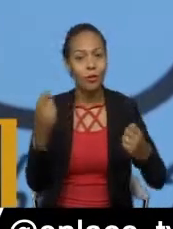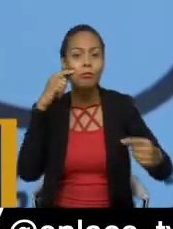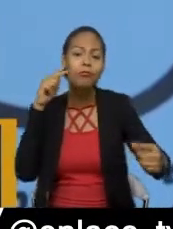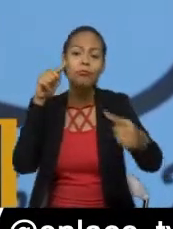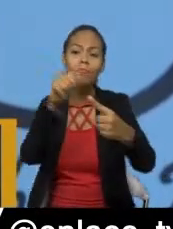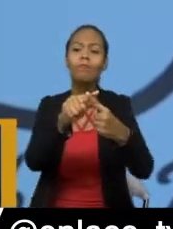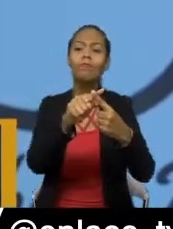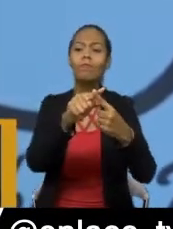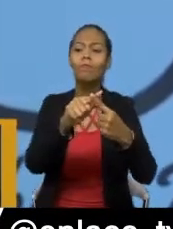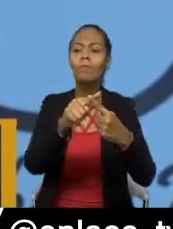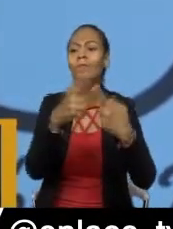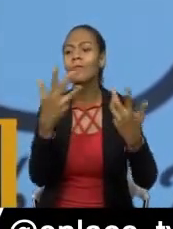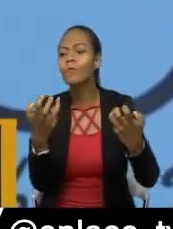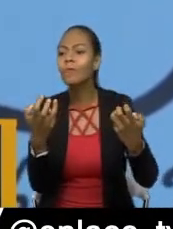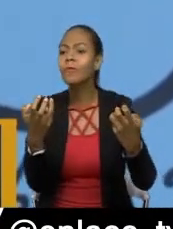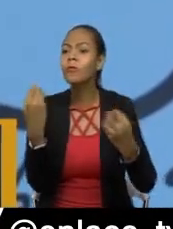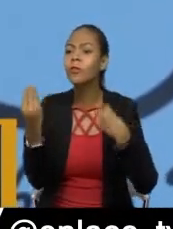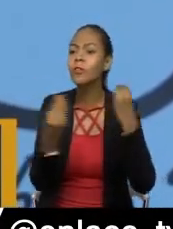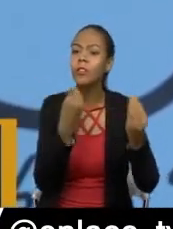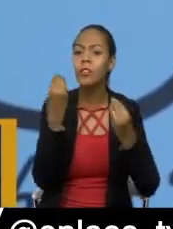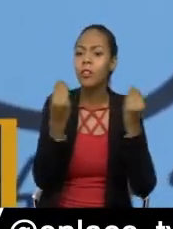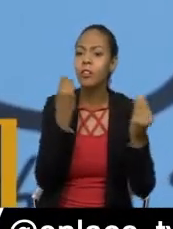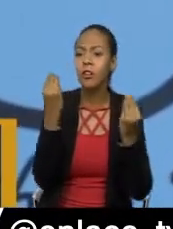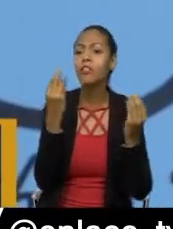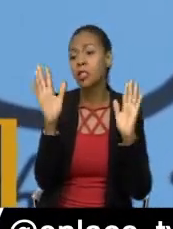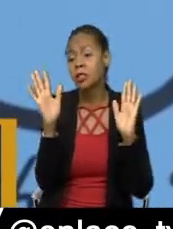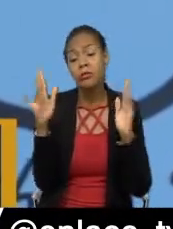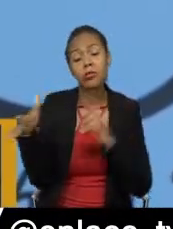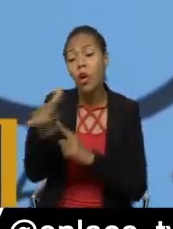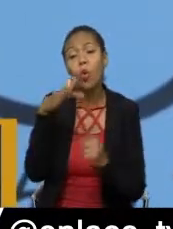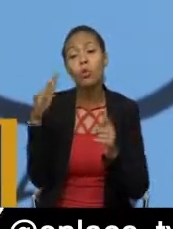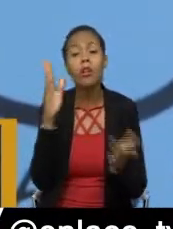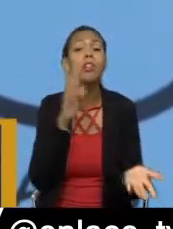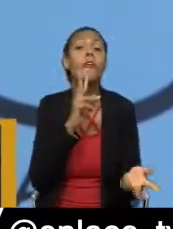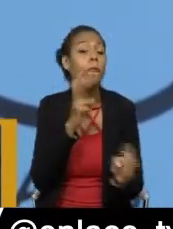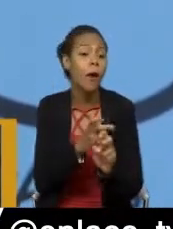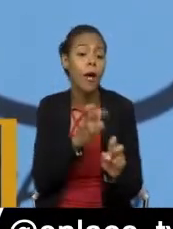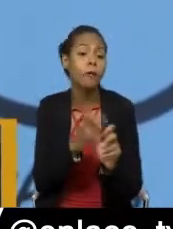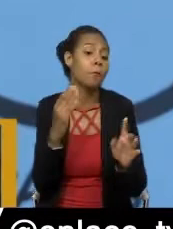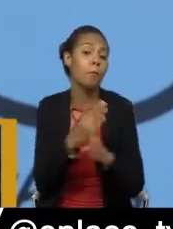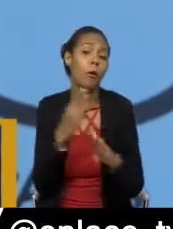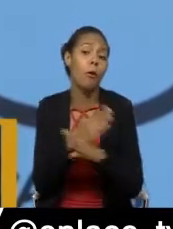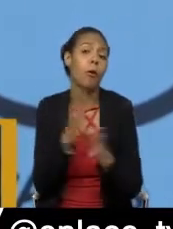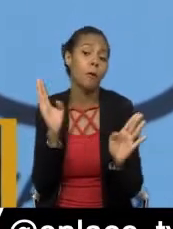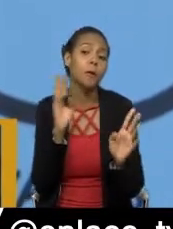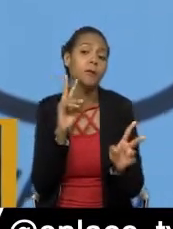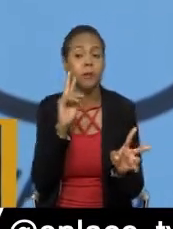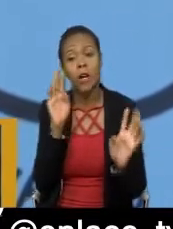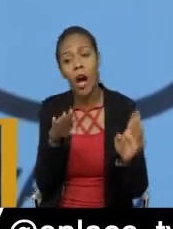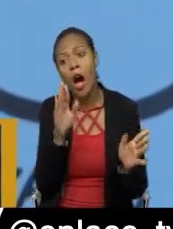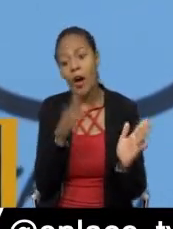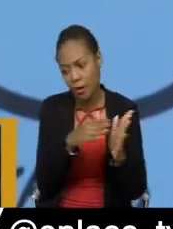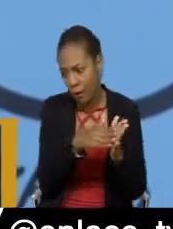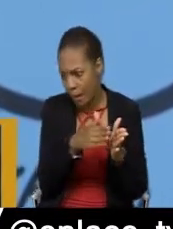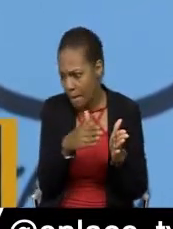y nuestro proyecto de vida a veces tenemos que pasar por circunstancias muy duras, muy difíciles, o inclusive a veces se vuelven temporadas,